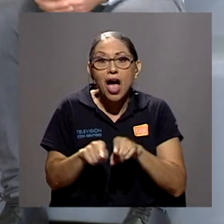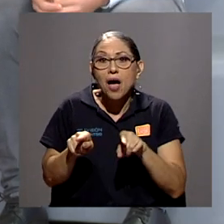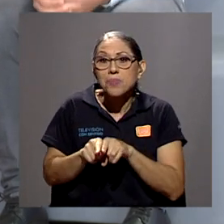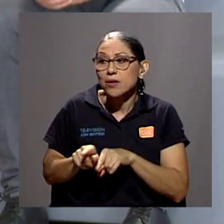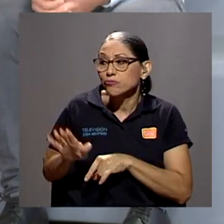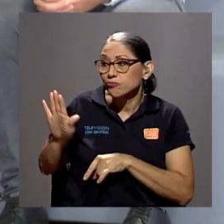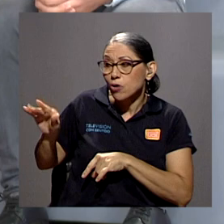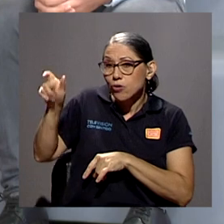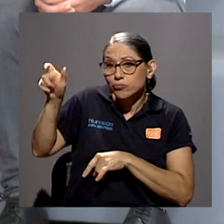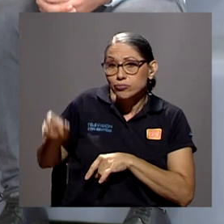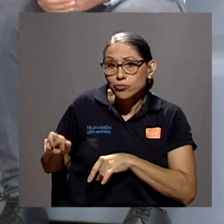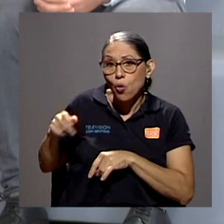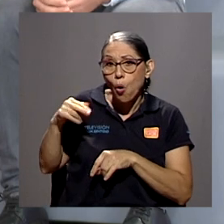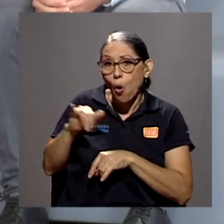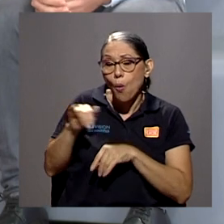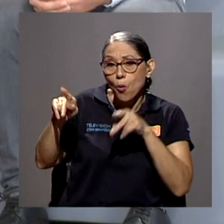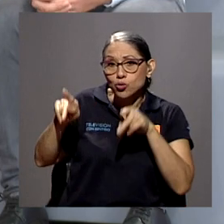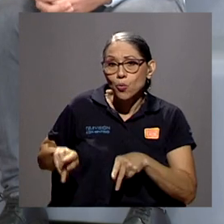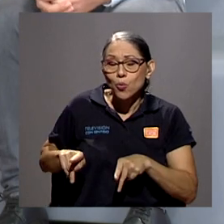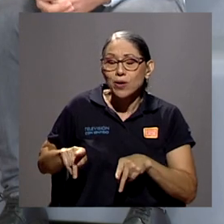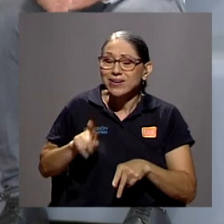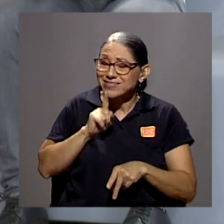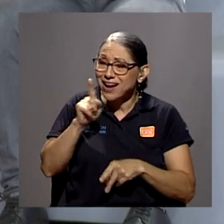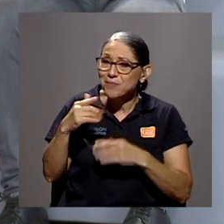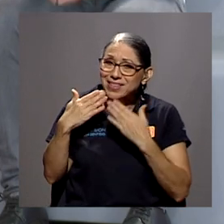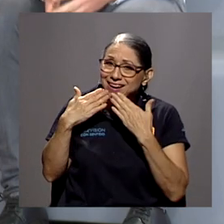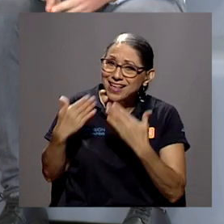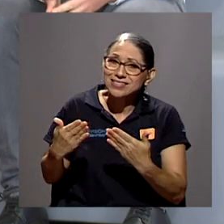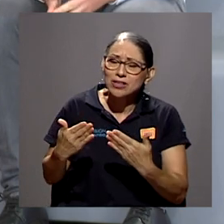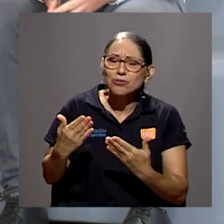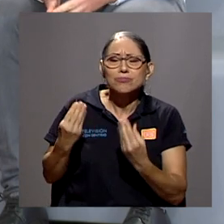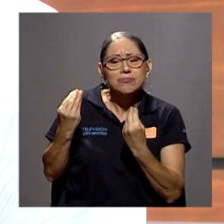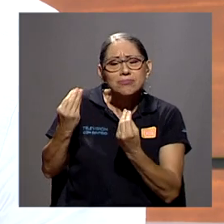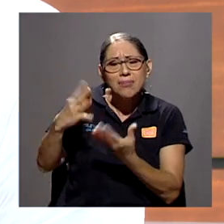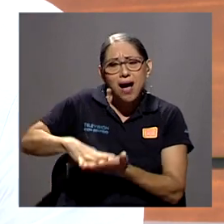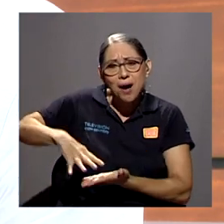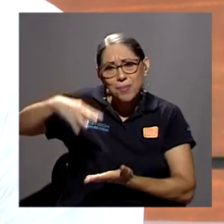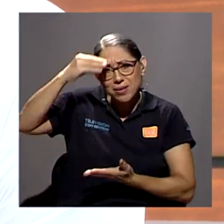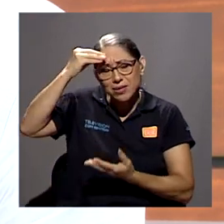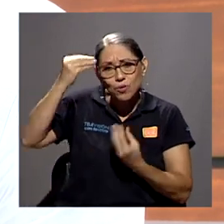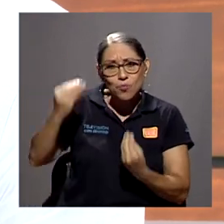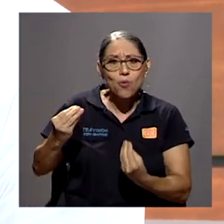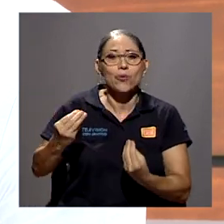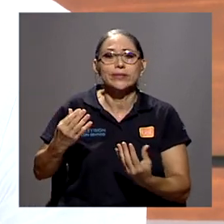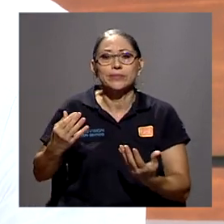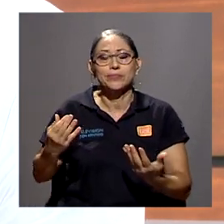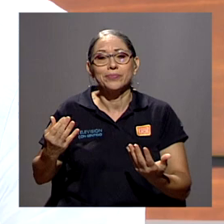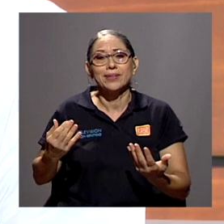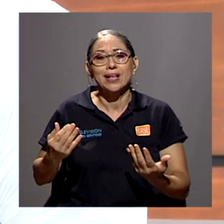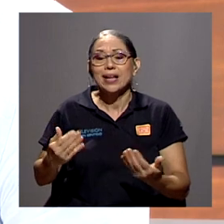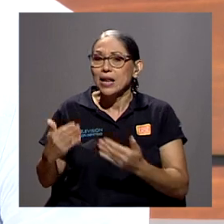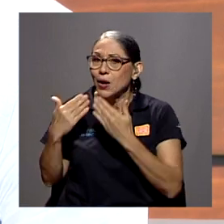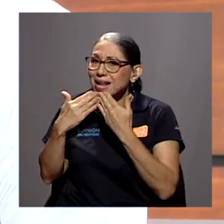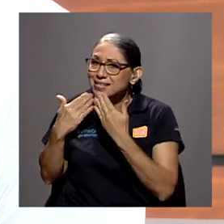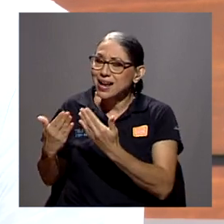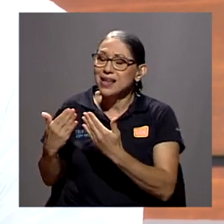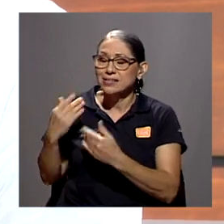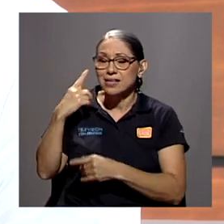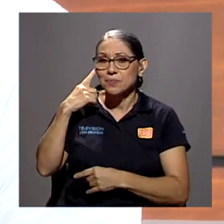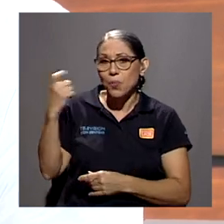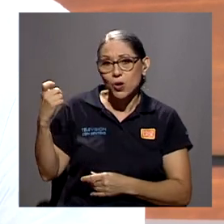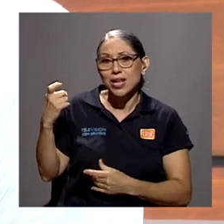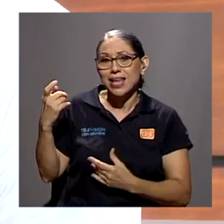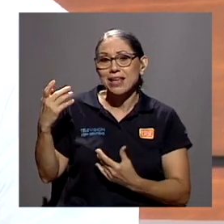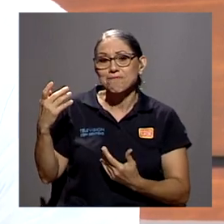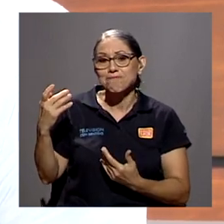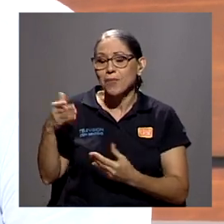entonces realmente me agradecido y aprendido muchísimo entonces de bailar gracias porque nos